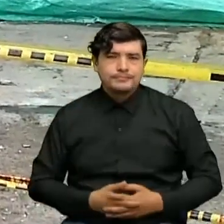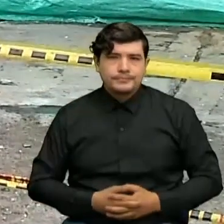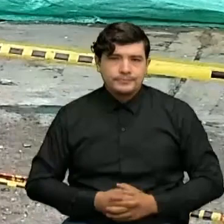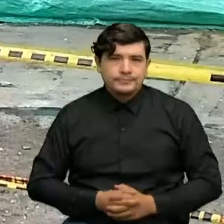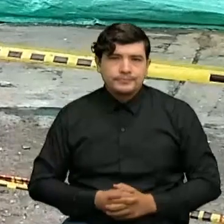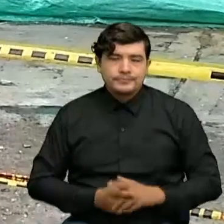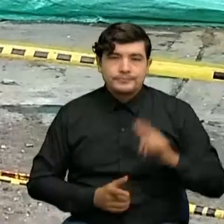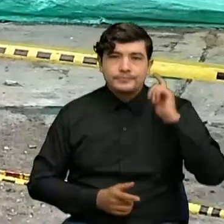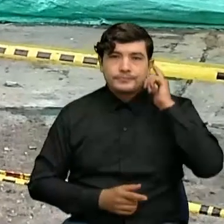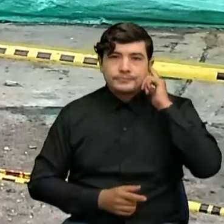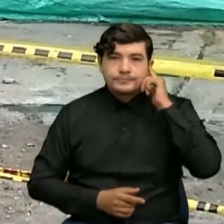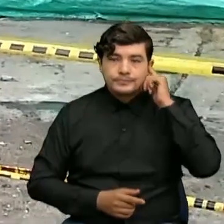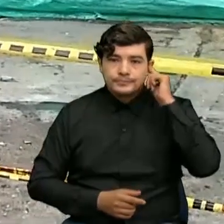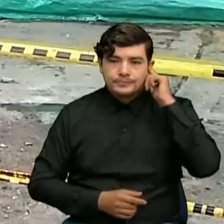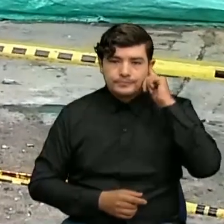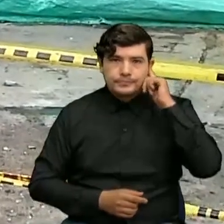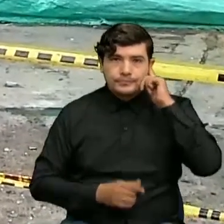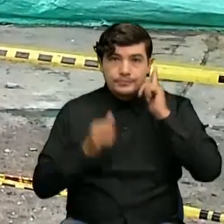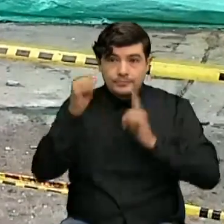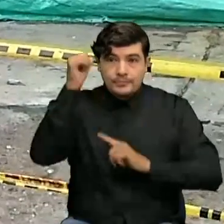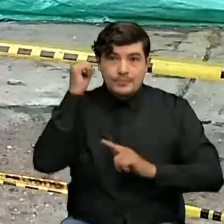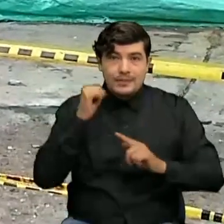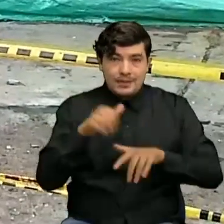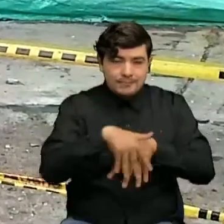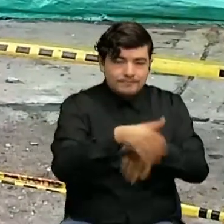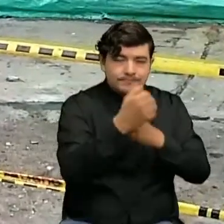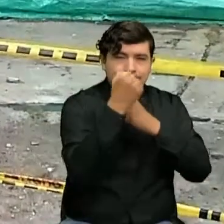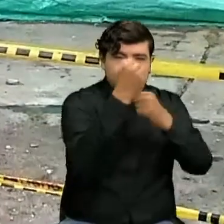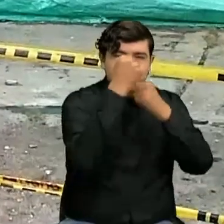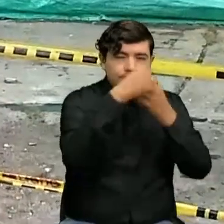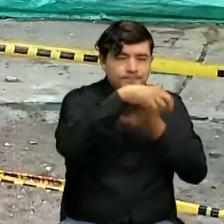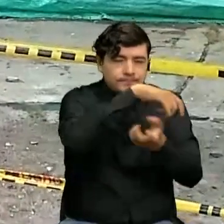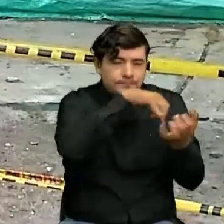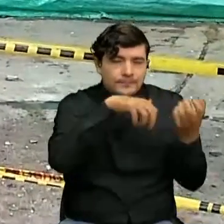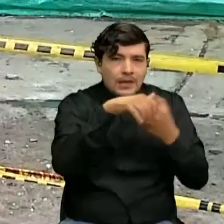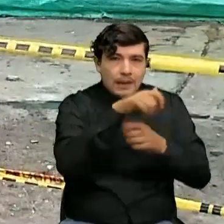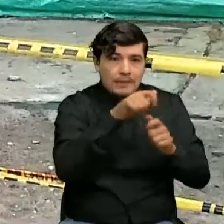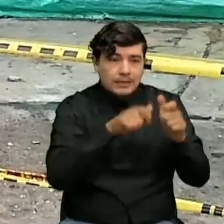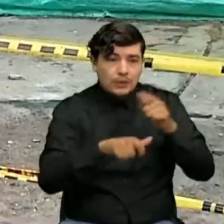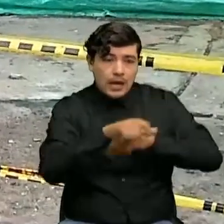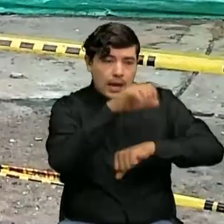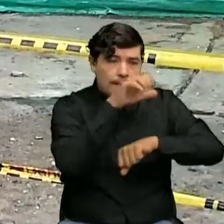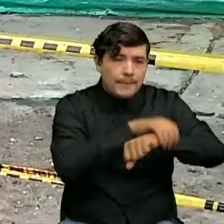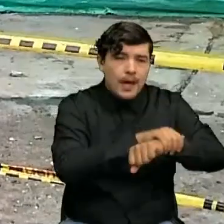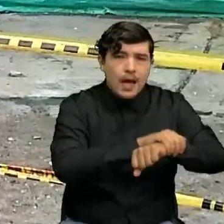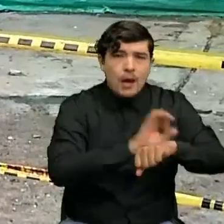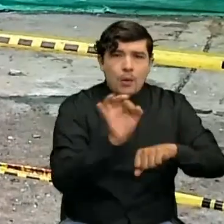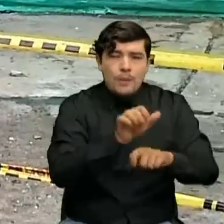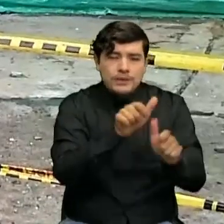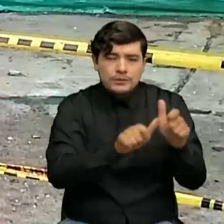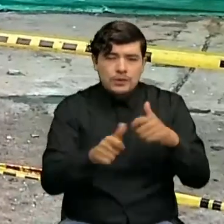Sobre los disturbios registrados en el día de ayer, las autoridades indicaron que no hubo capturados, de igual forma, personas heridas de gravedad.